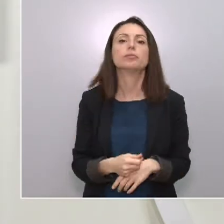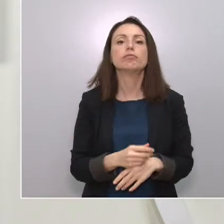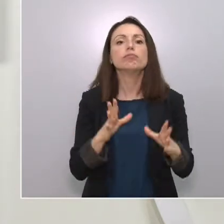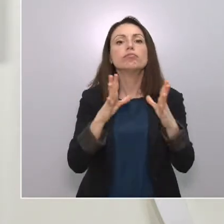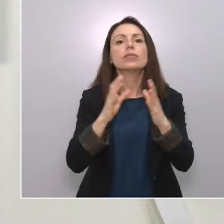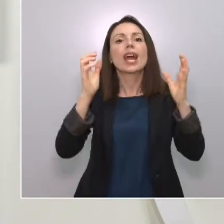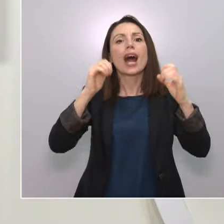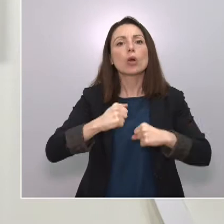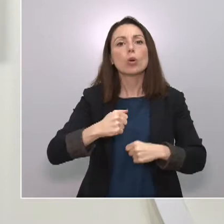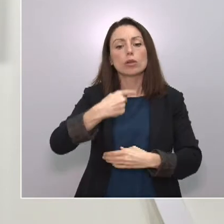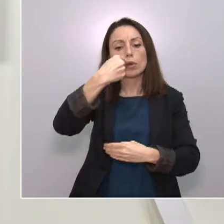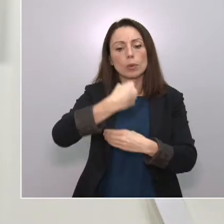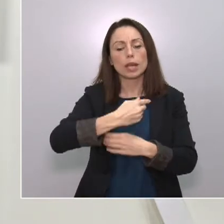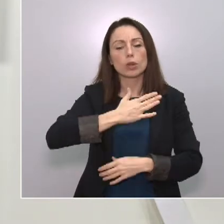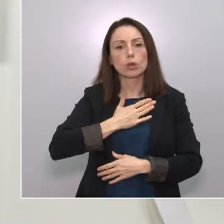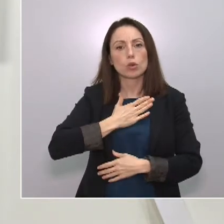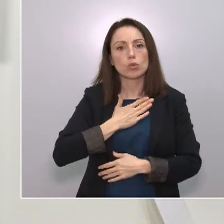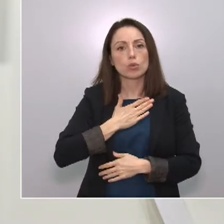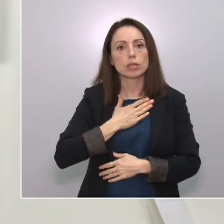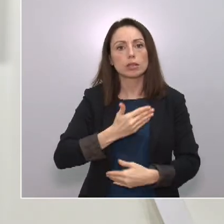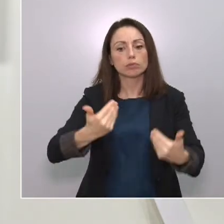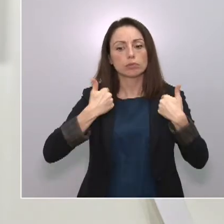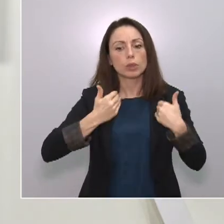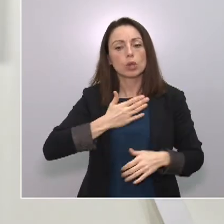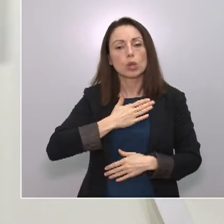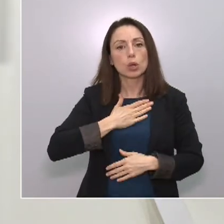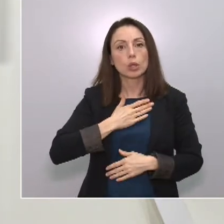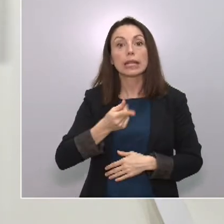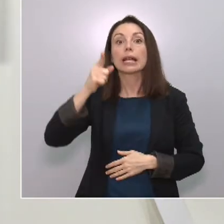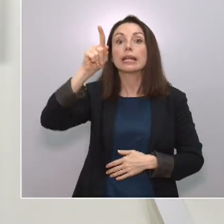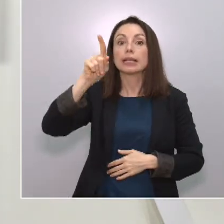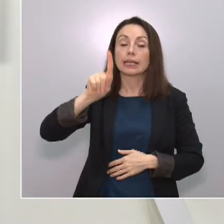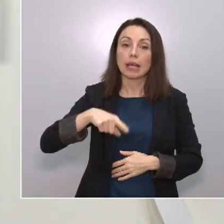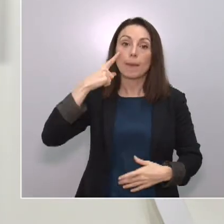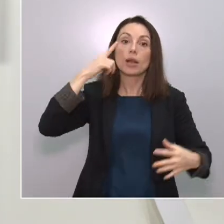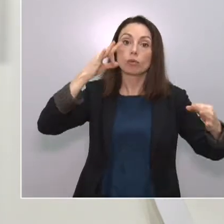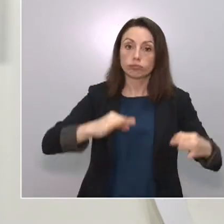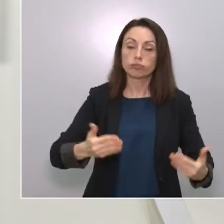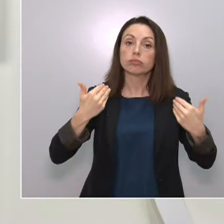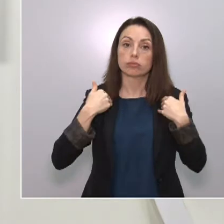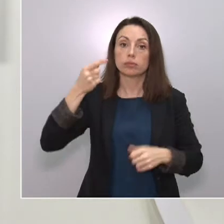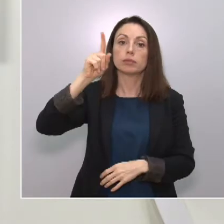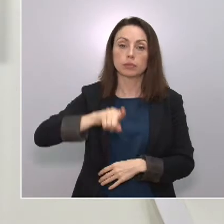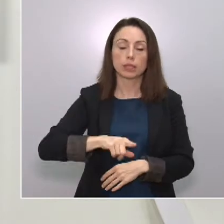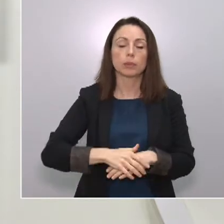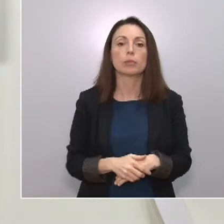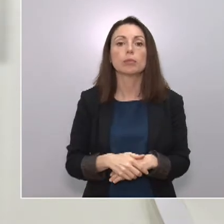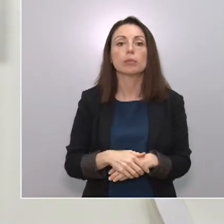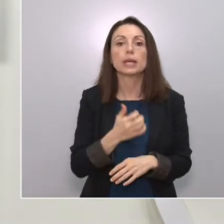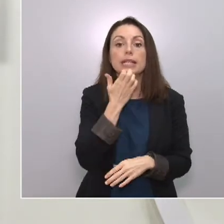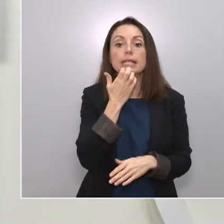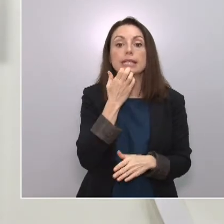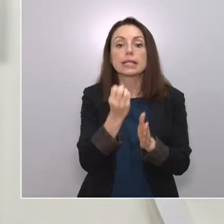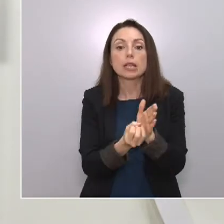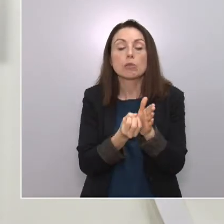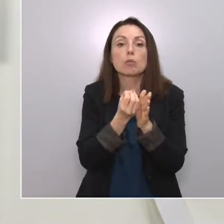acuerdos es nuestra obligación, como también lo es ser muy prudentes y responsables en aquellas declaraciones